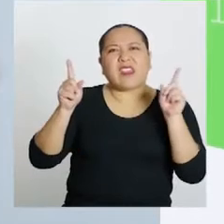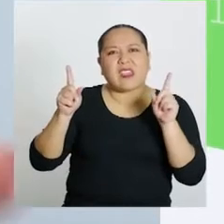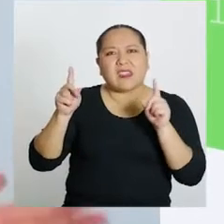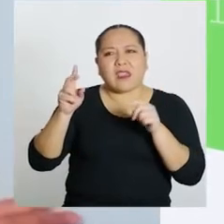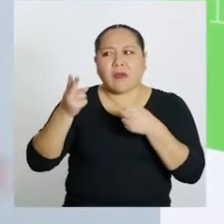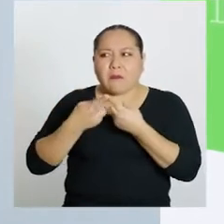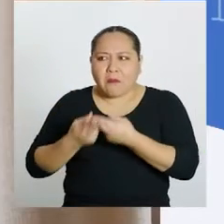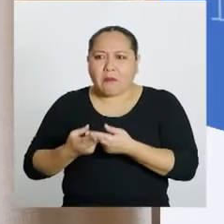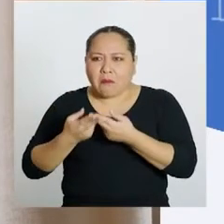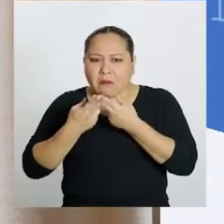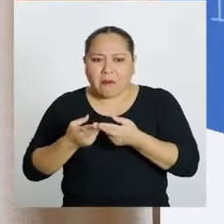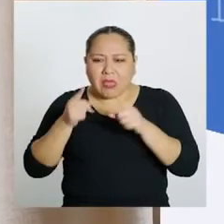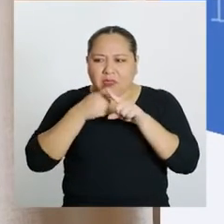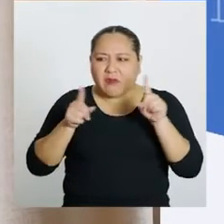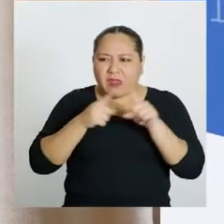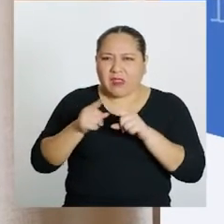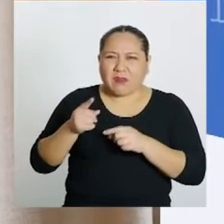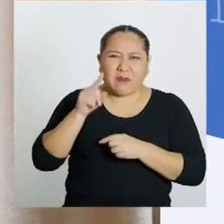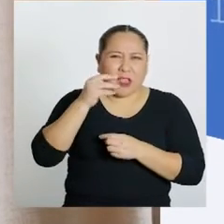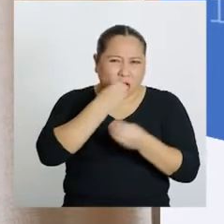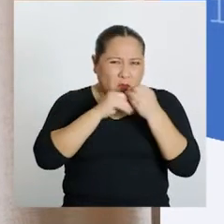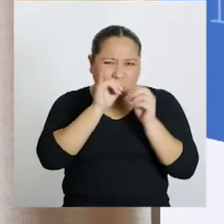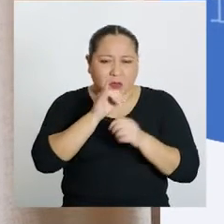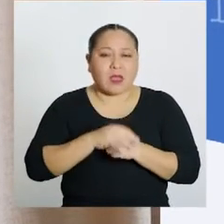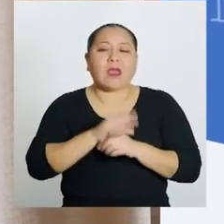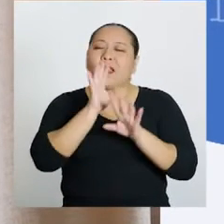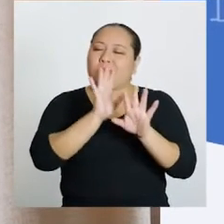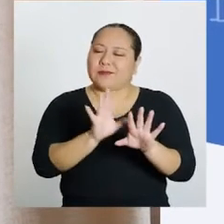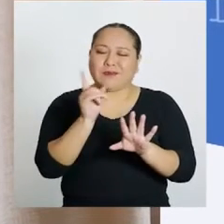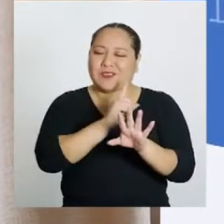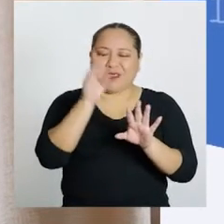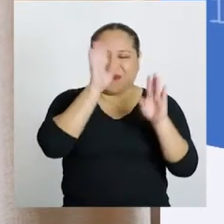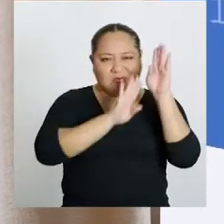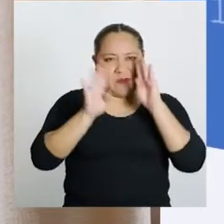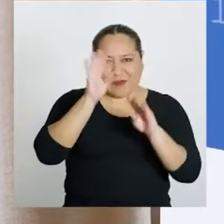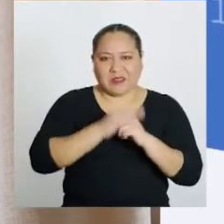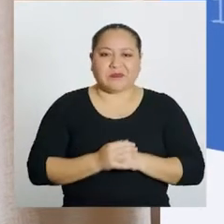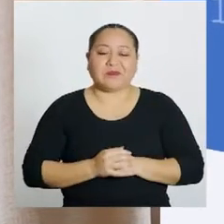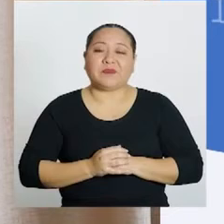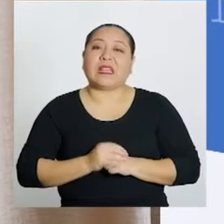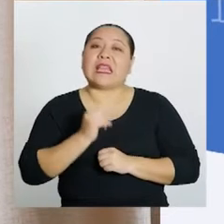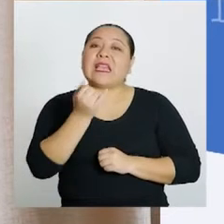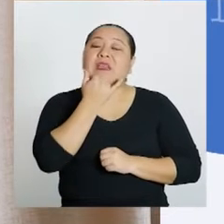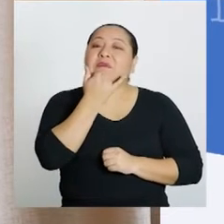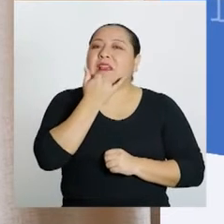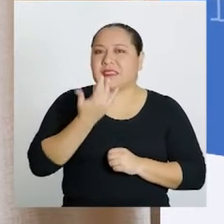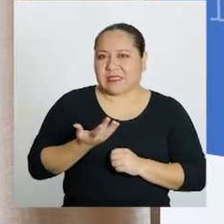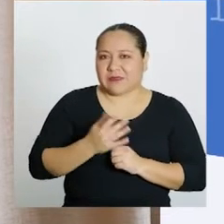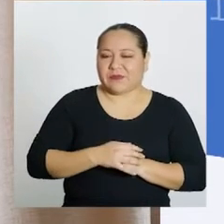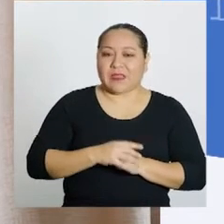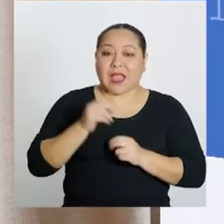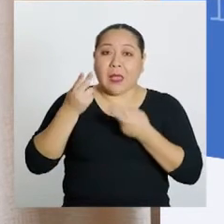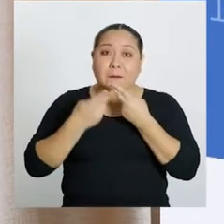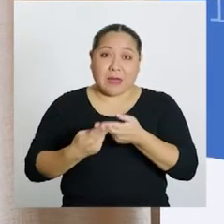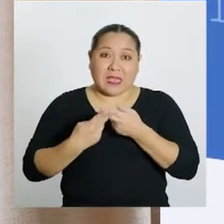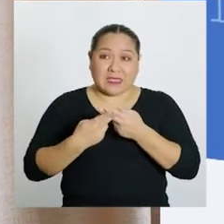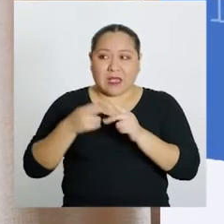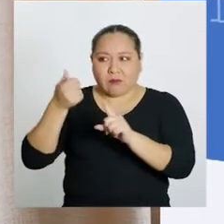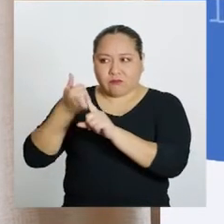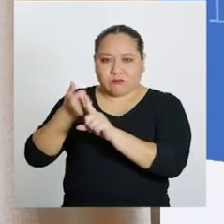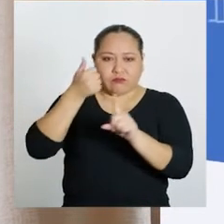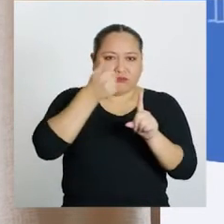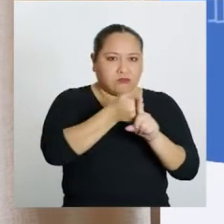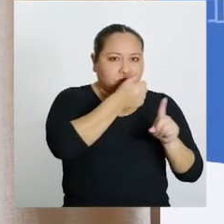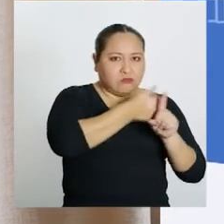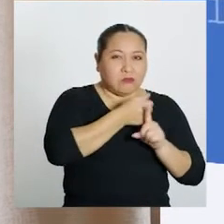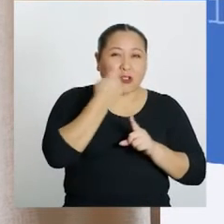cual preocuparse? En lo absoluto, eso no es algo que debe preocuparte. Lo que pasa es lo siguiente, el peso es un indicador que no